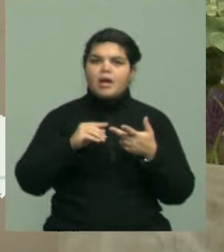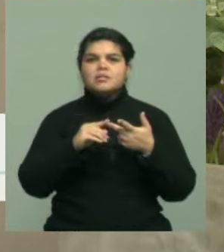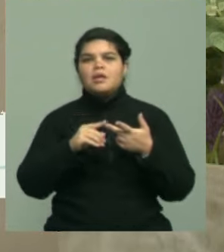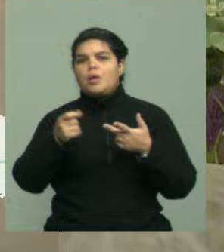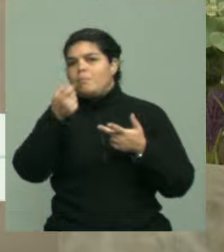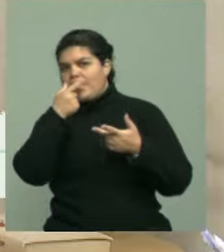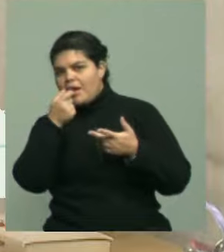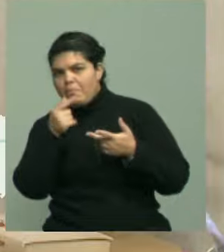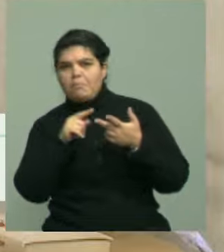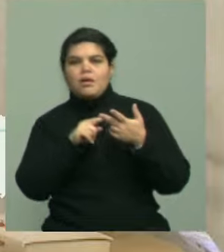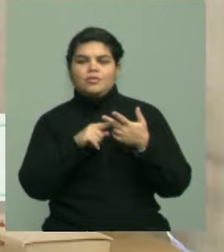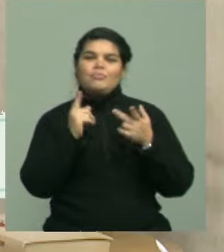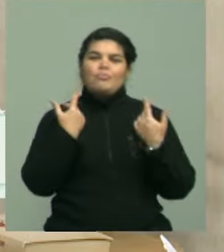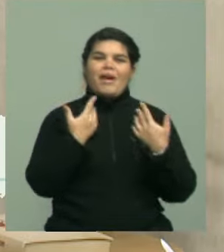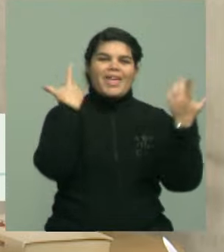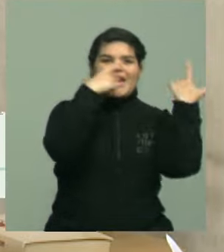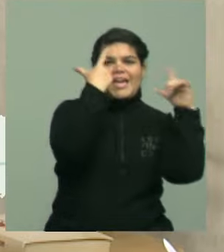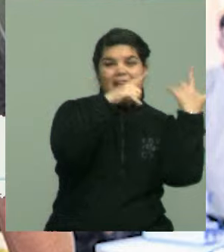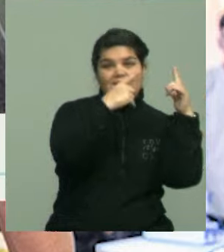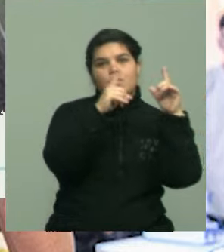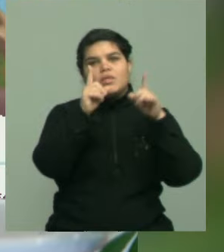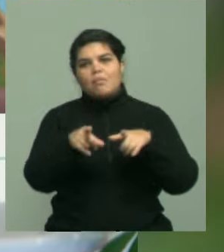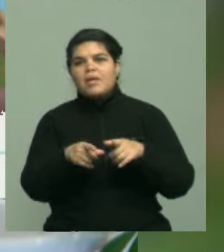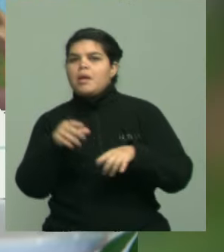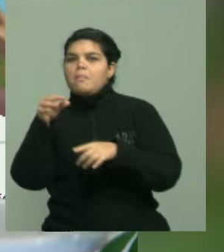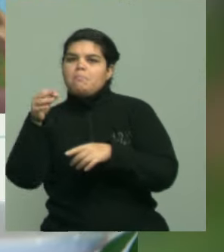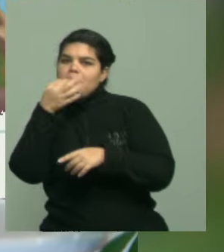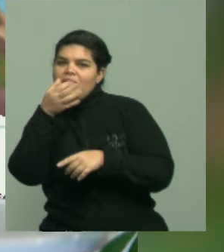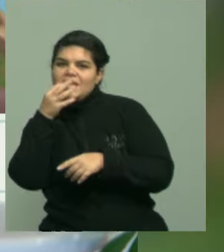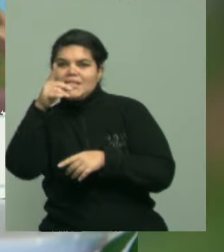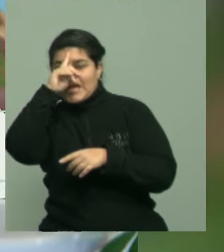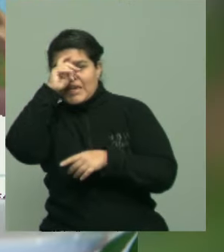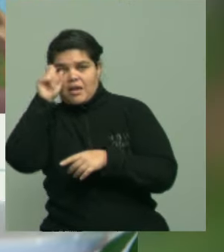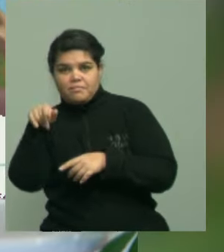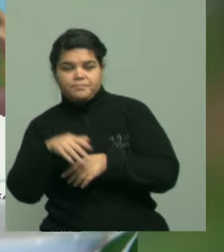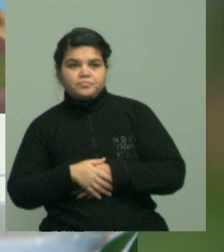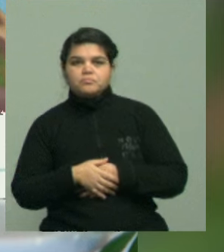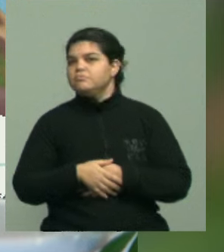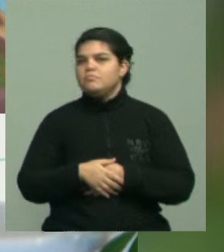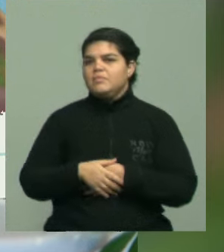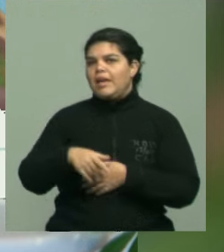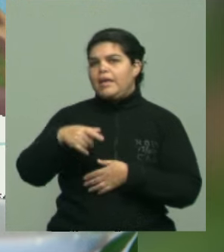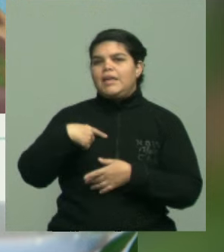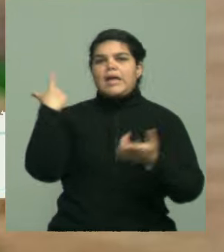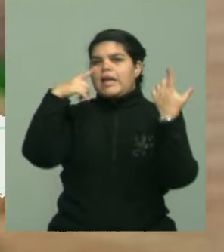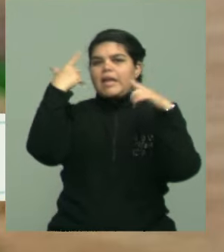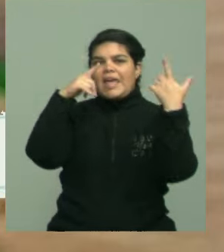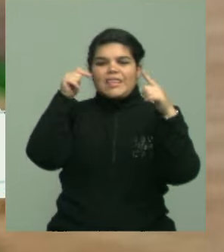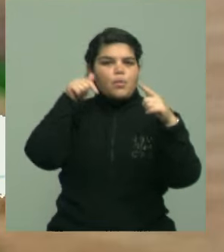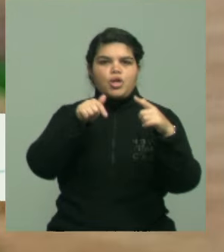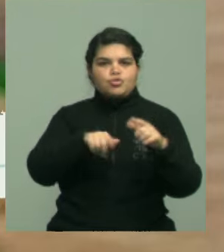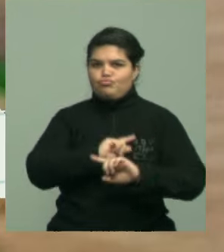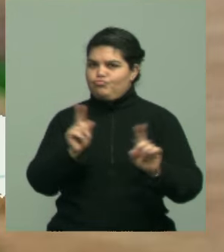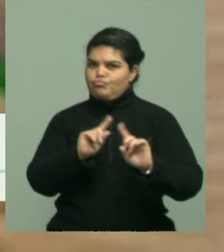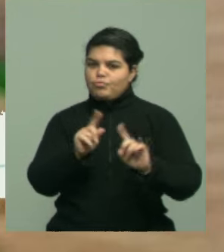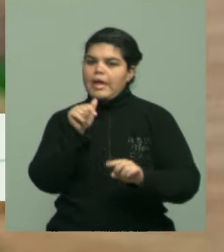universo, y el medicinal. Un universo mucho más grande, sí. Nosotros nunca hablamos de recreativo porque el recreativo definitivamente es ilegal. Claro, pero digo, si